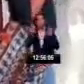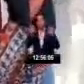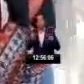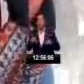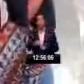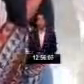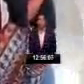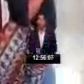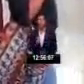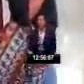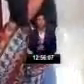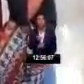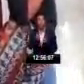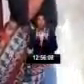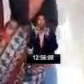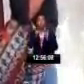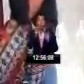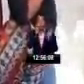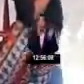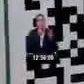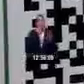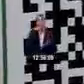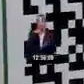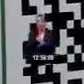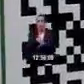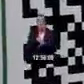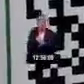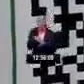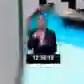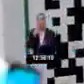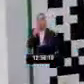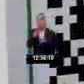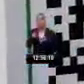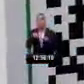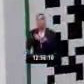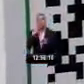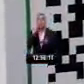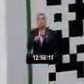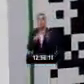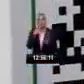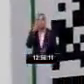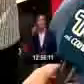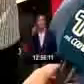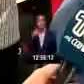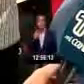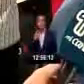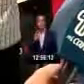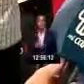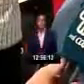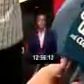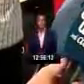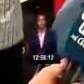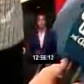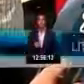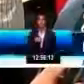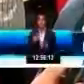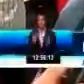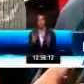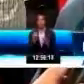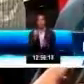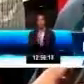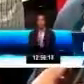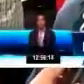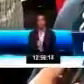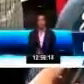empresa. De esa manera puede verificar ahí cuál es el puesto, cuáles son los puestos que existen. La verdad, deseo un